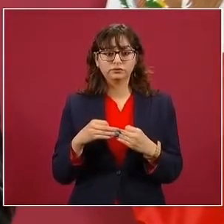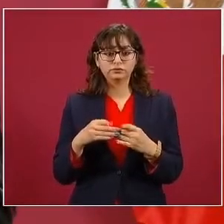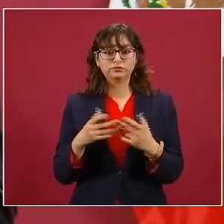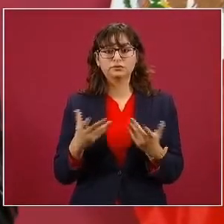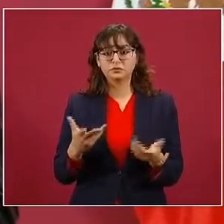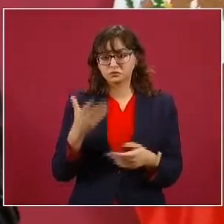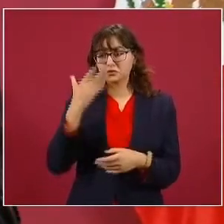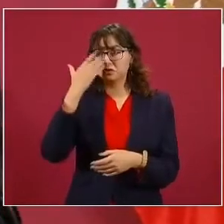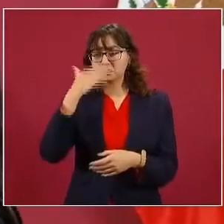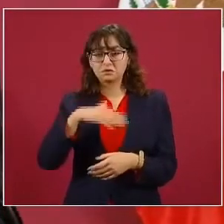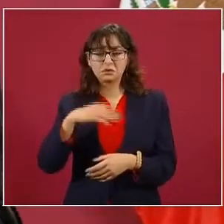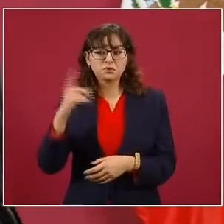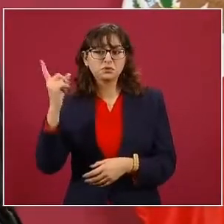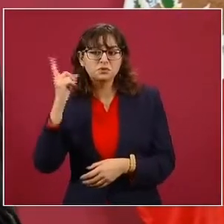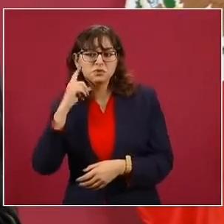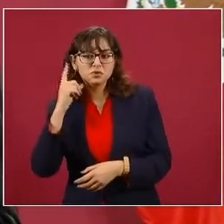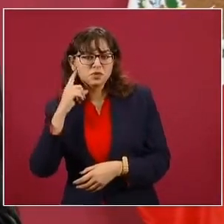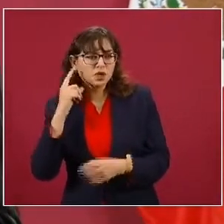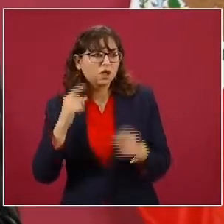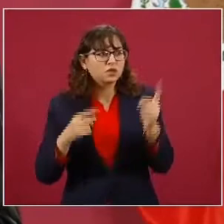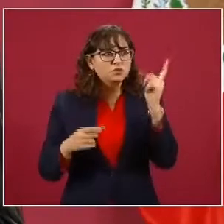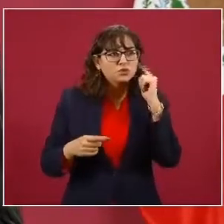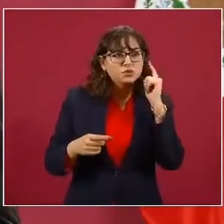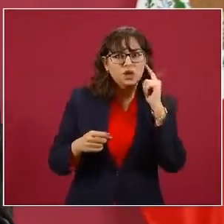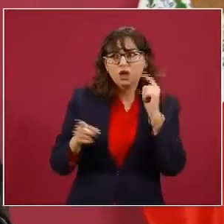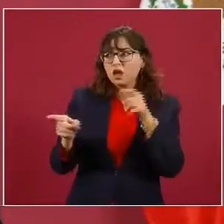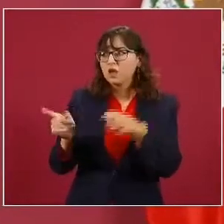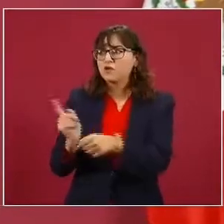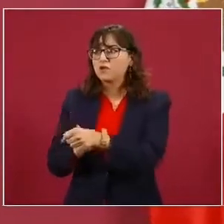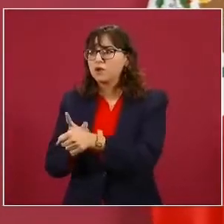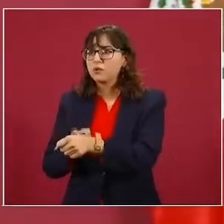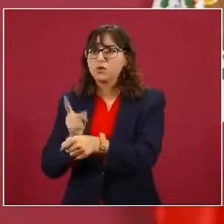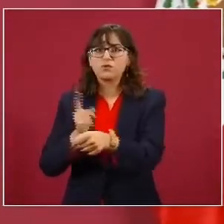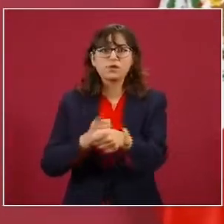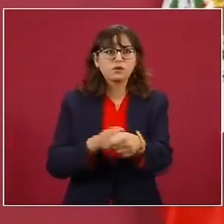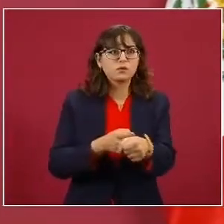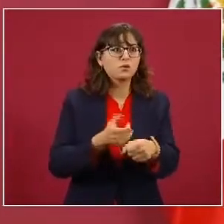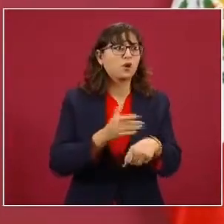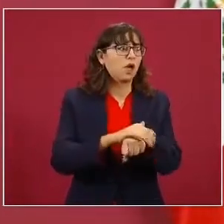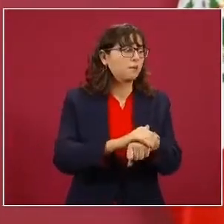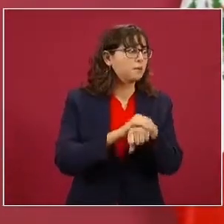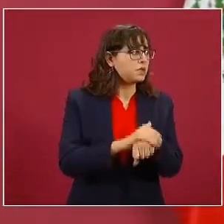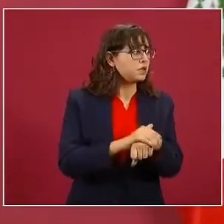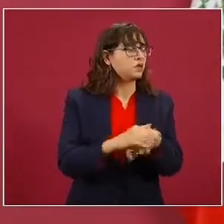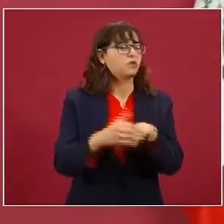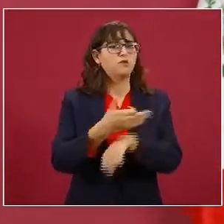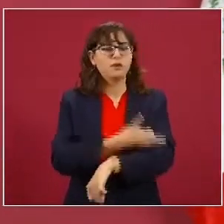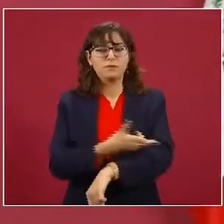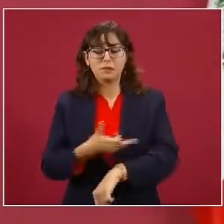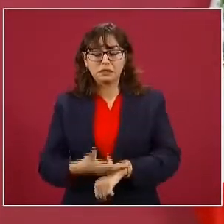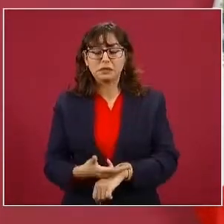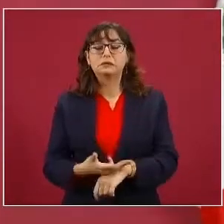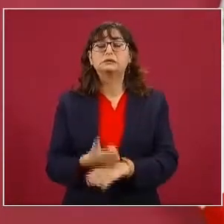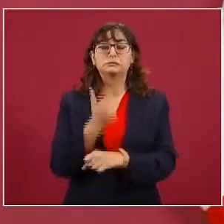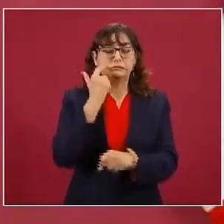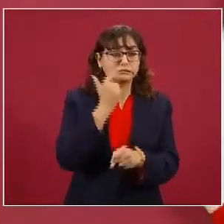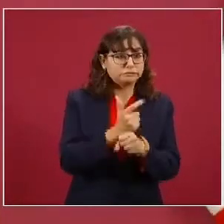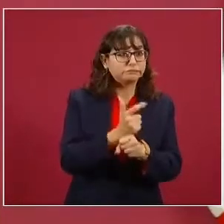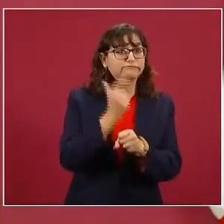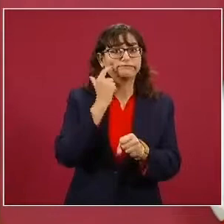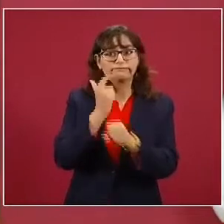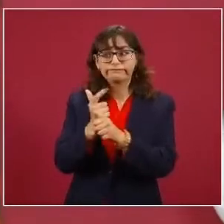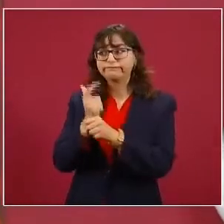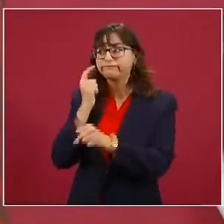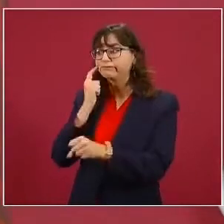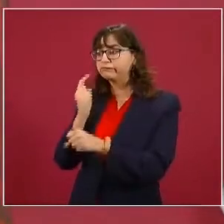conociendo de casos cercanos, de amigos, de familiares que están en